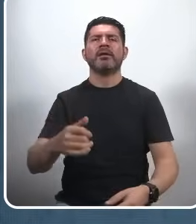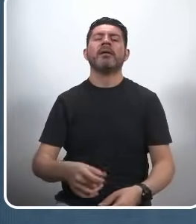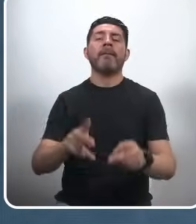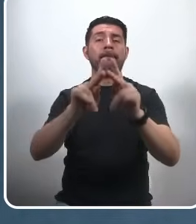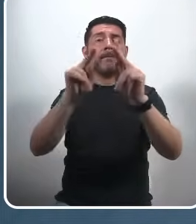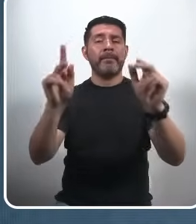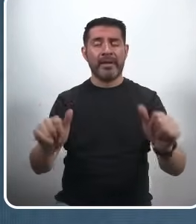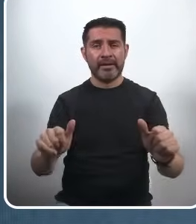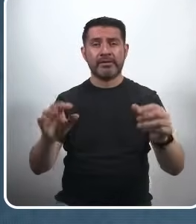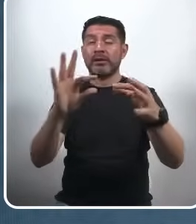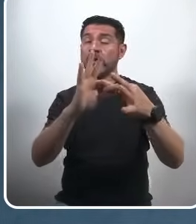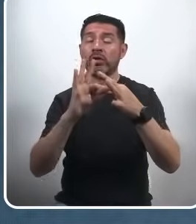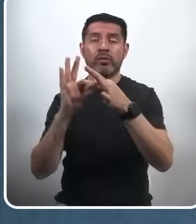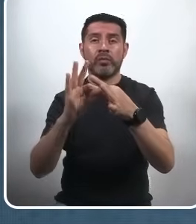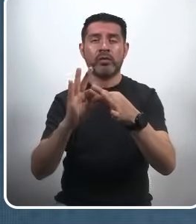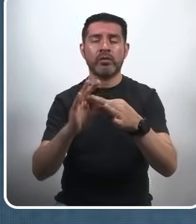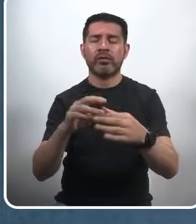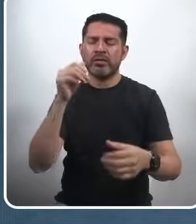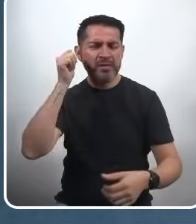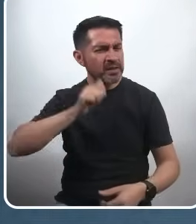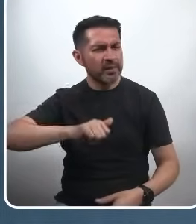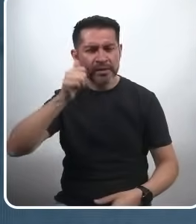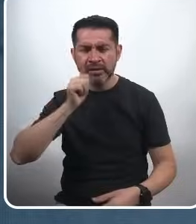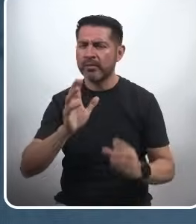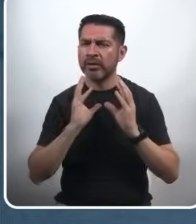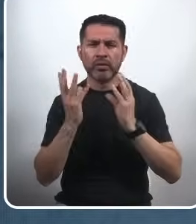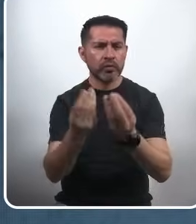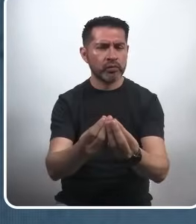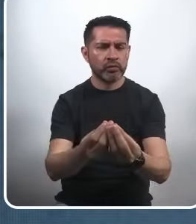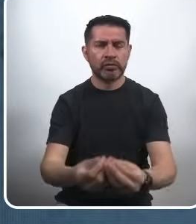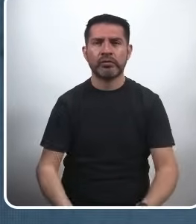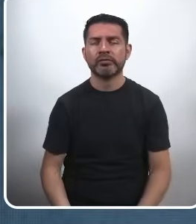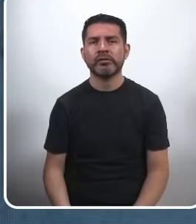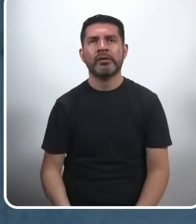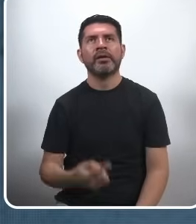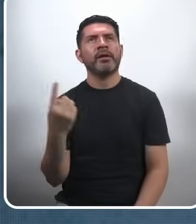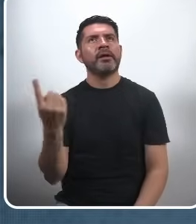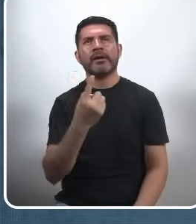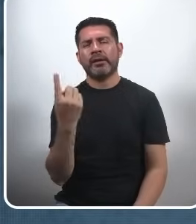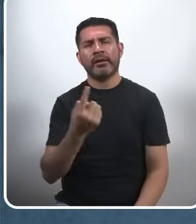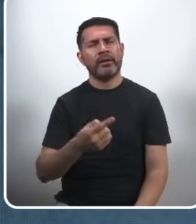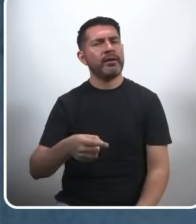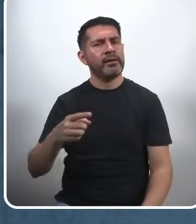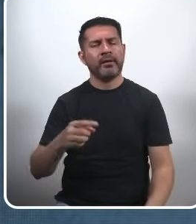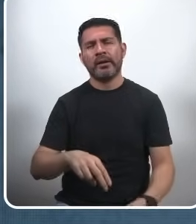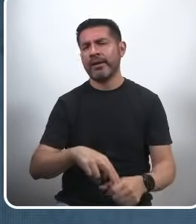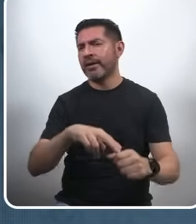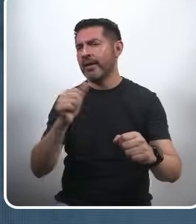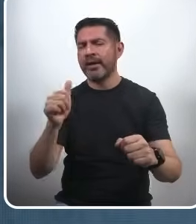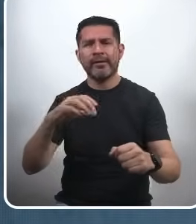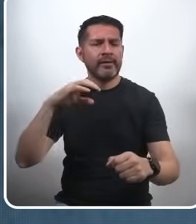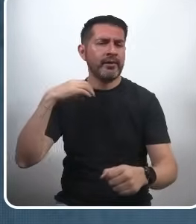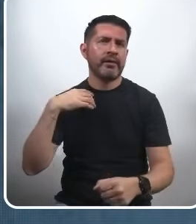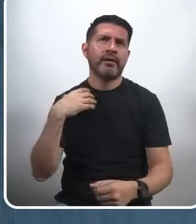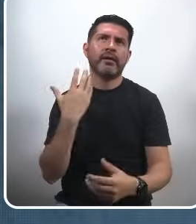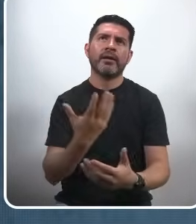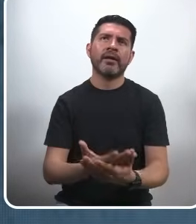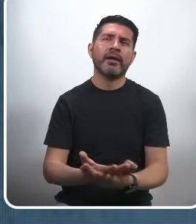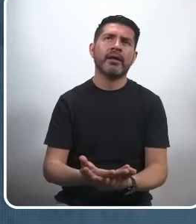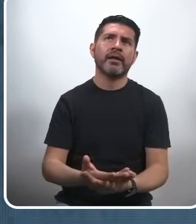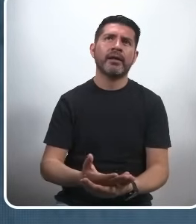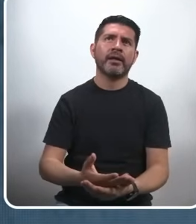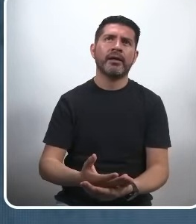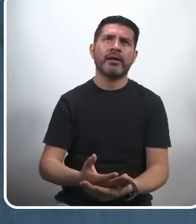que este ciclo y luego vamos a orar. Dice que nadie deje de caer de la gracia de Dios, ¿sí? Que fuera gracia. Segundo,